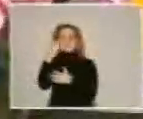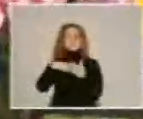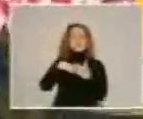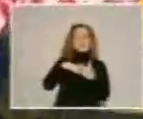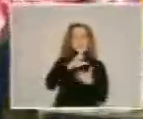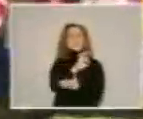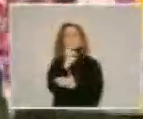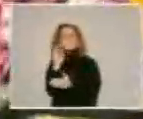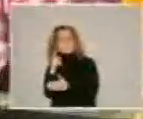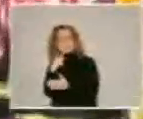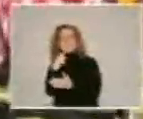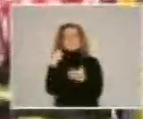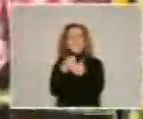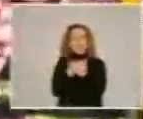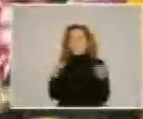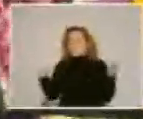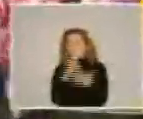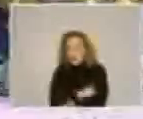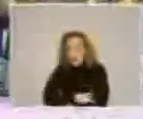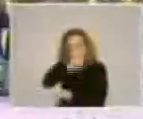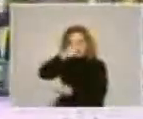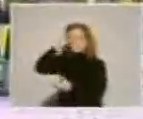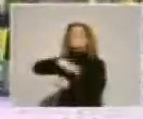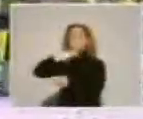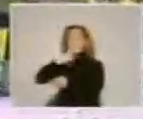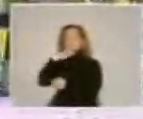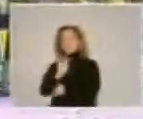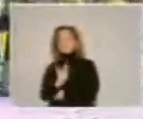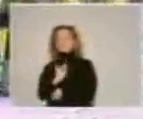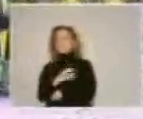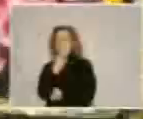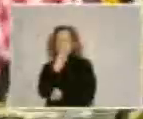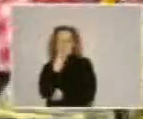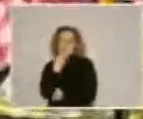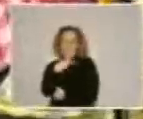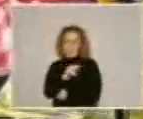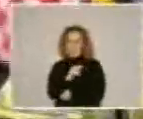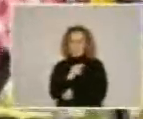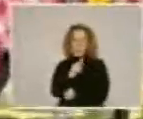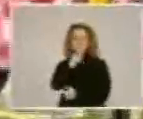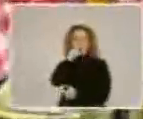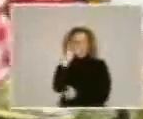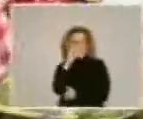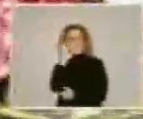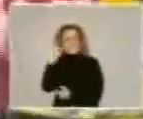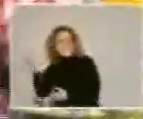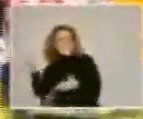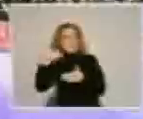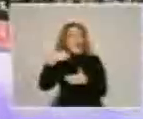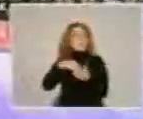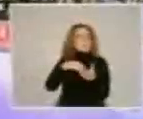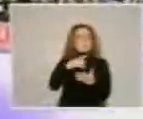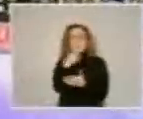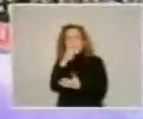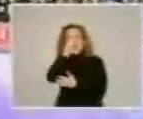150.000 euros pagados por todos los chicharreros. Sí, sí, no es broma. 150.000 euros.